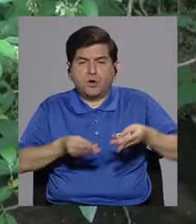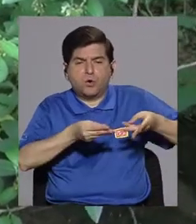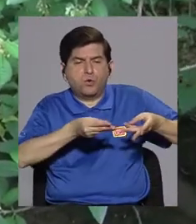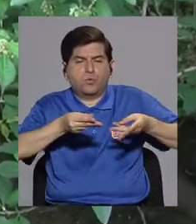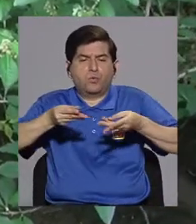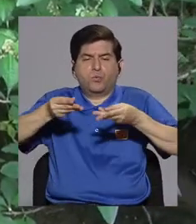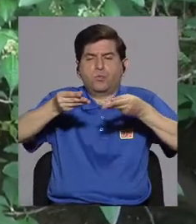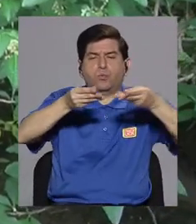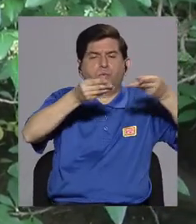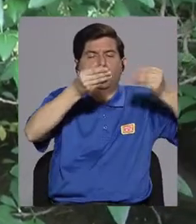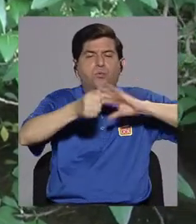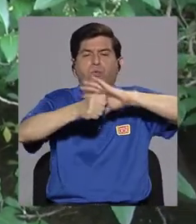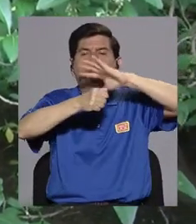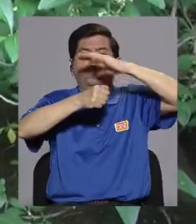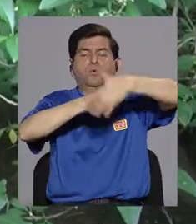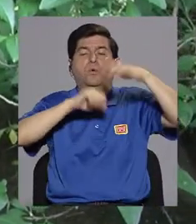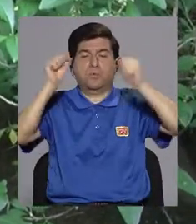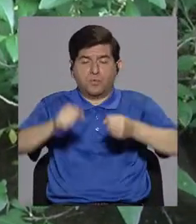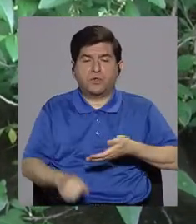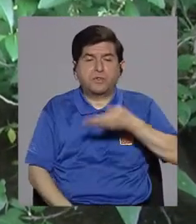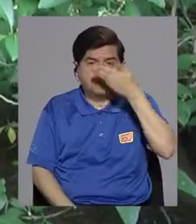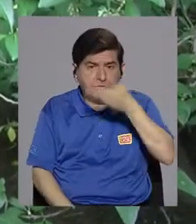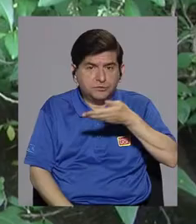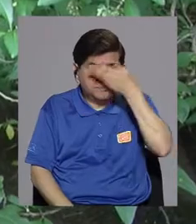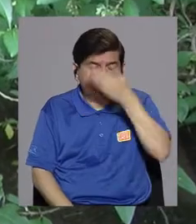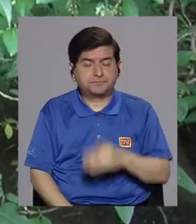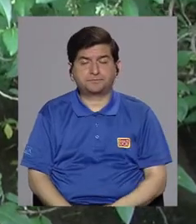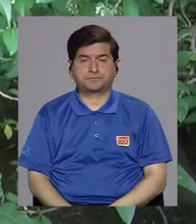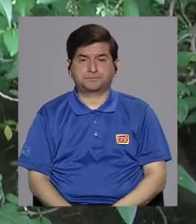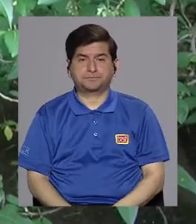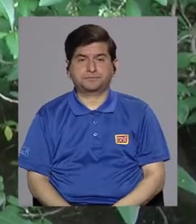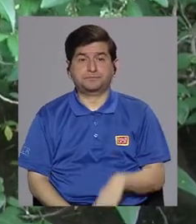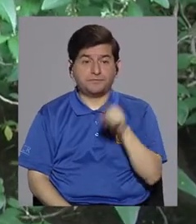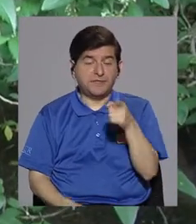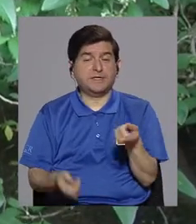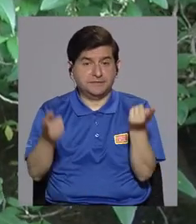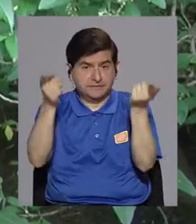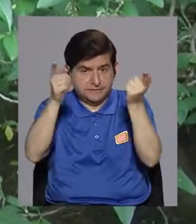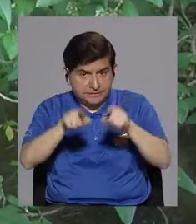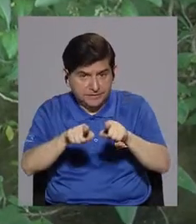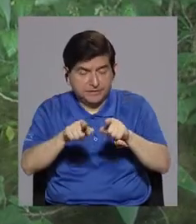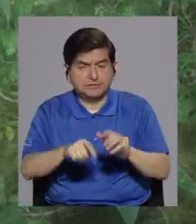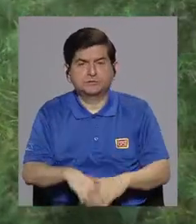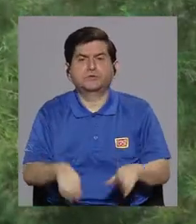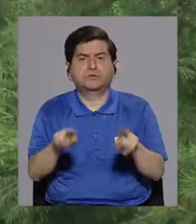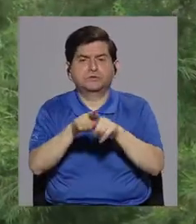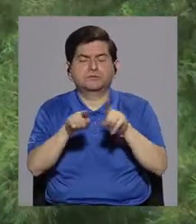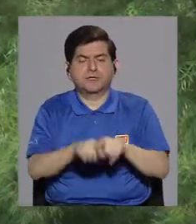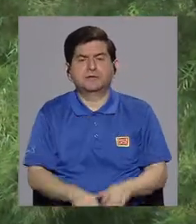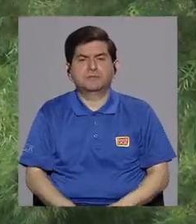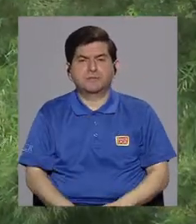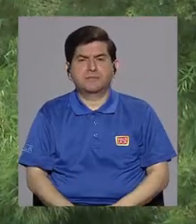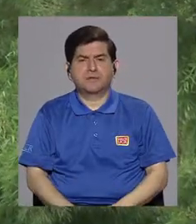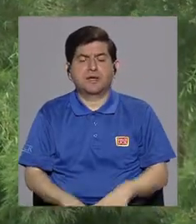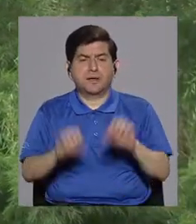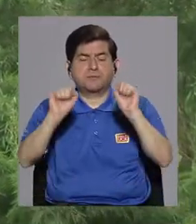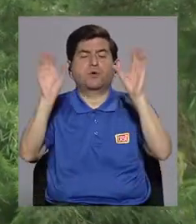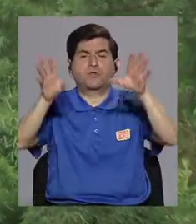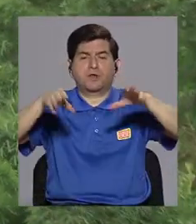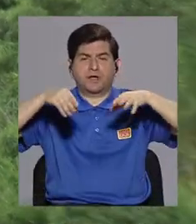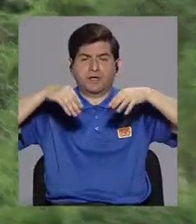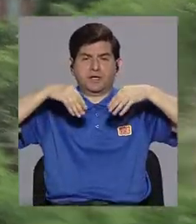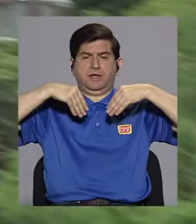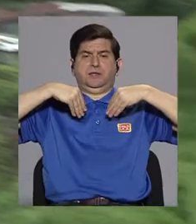se evapora muy rápidamente. Podemos aspirar el mercurio, está en el aire, lo podemos respirar. Puede penetrar,